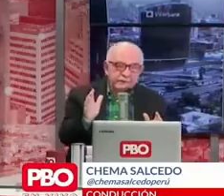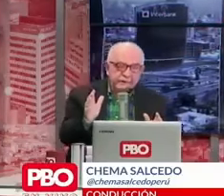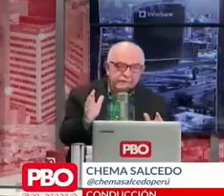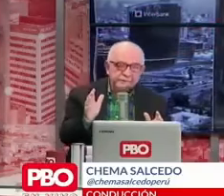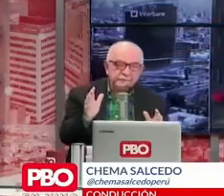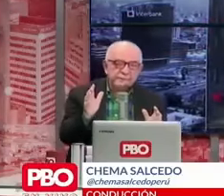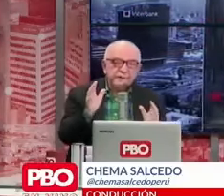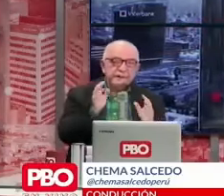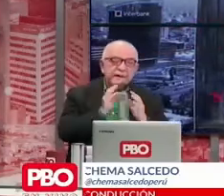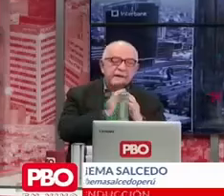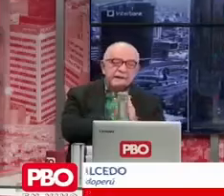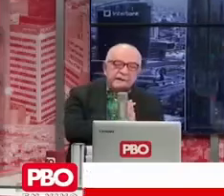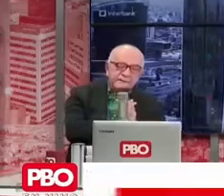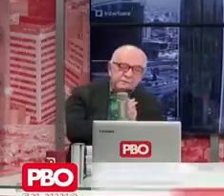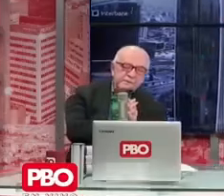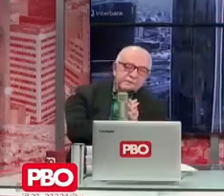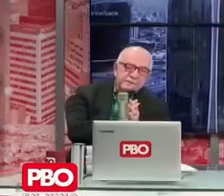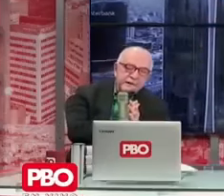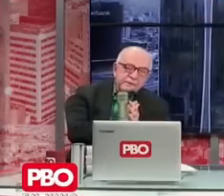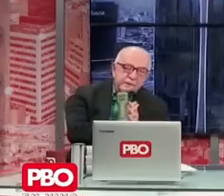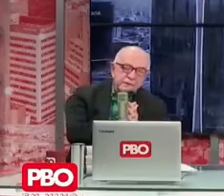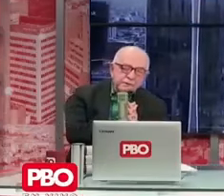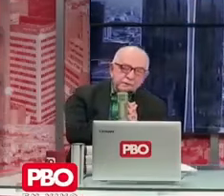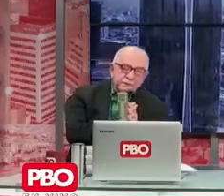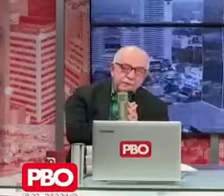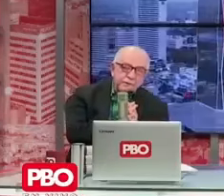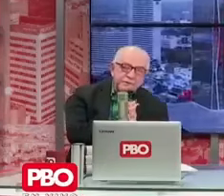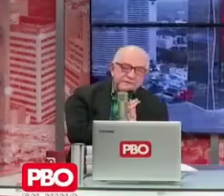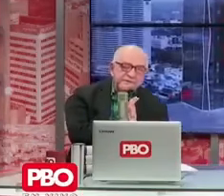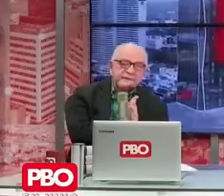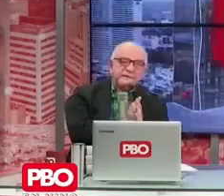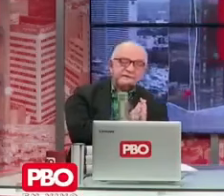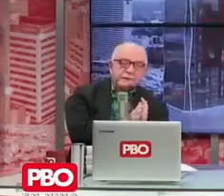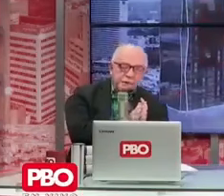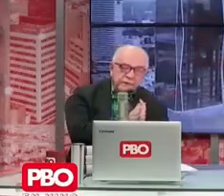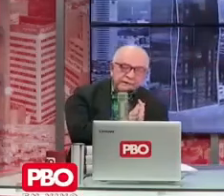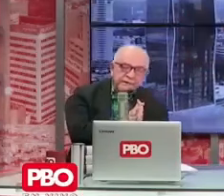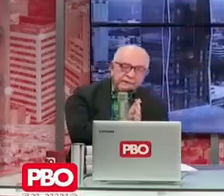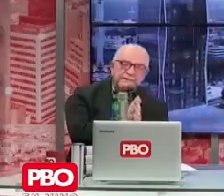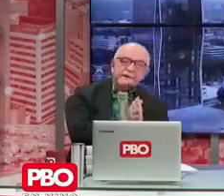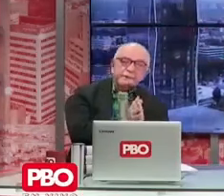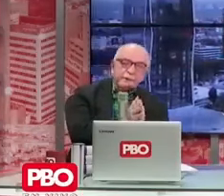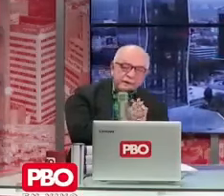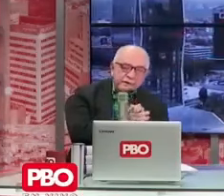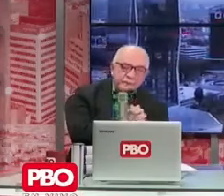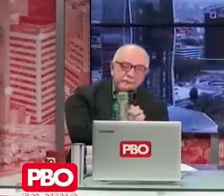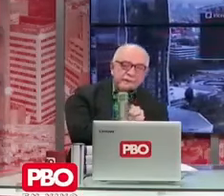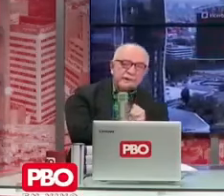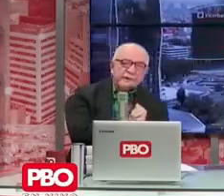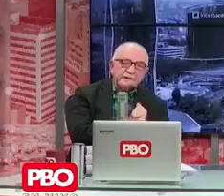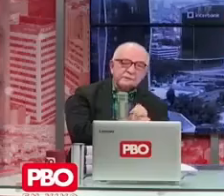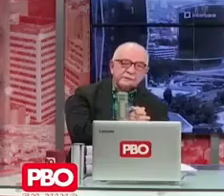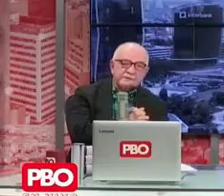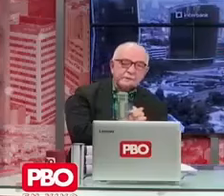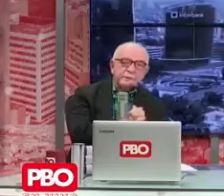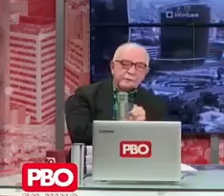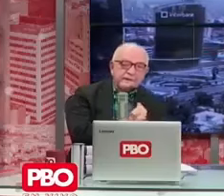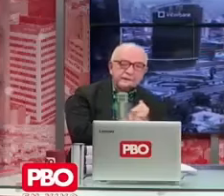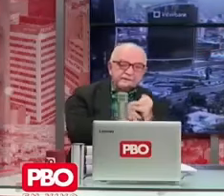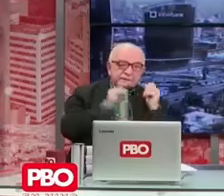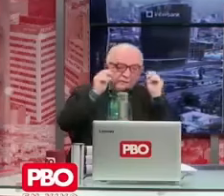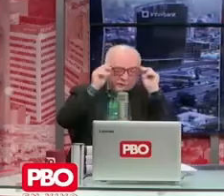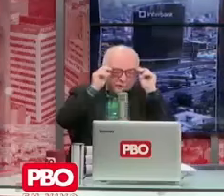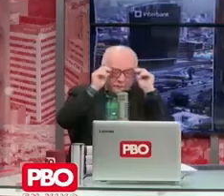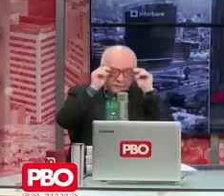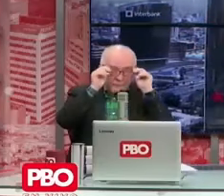justicia electoral. Estamos invitando al doctor Julio César Castiglioni. Él es el abogado de Fuerza